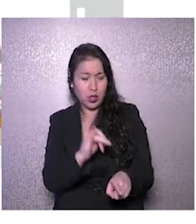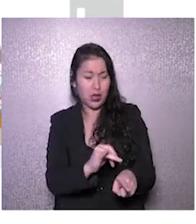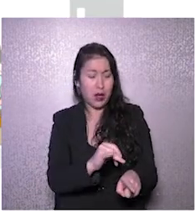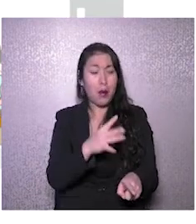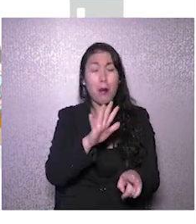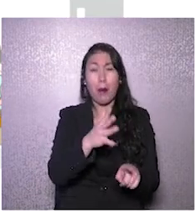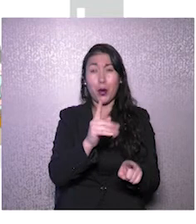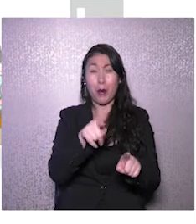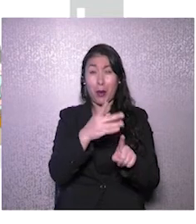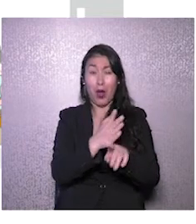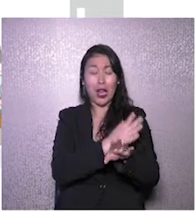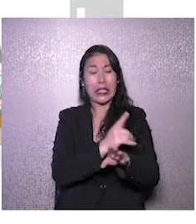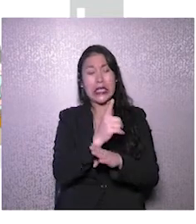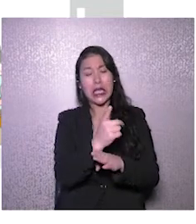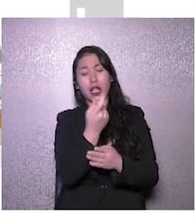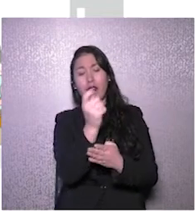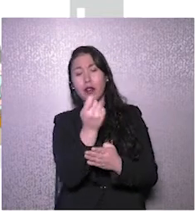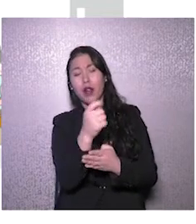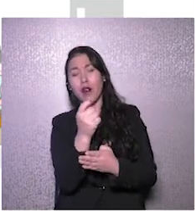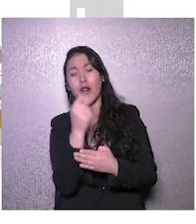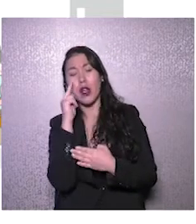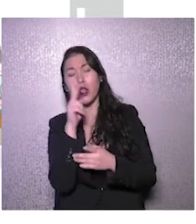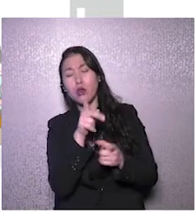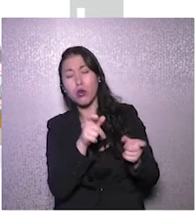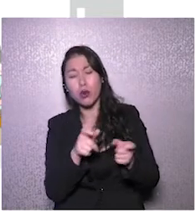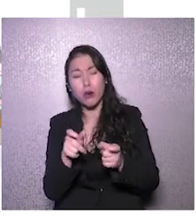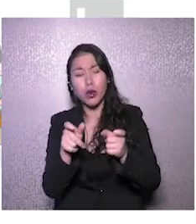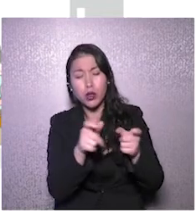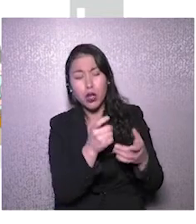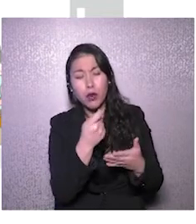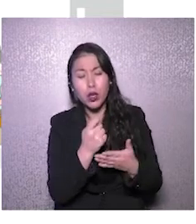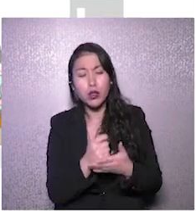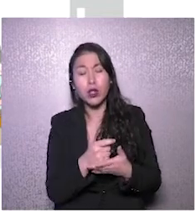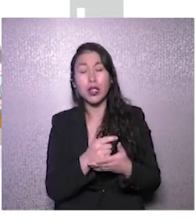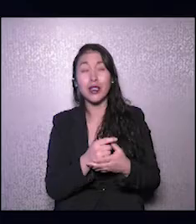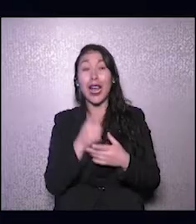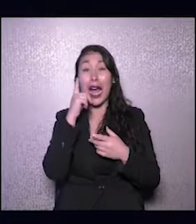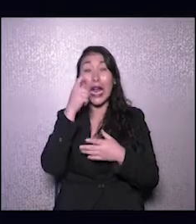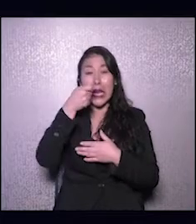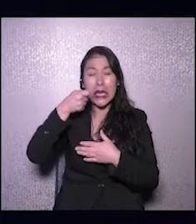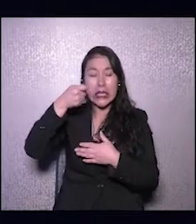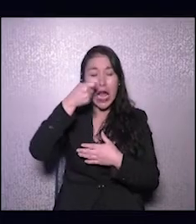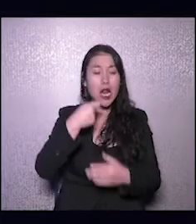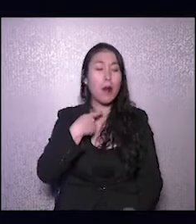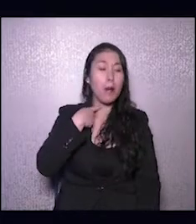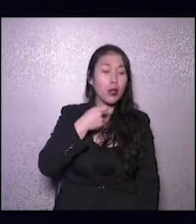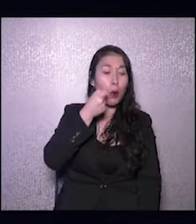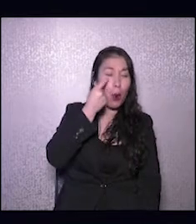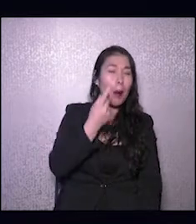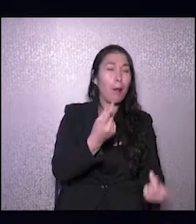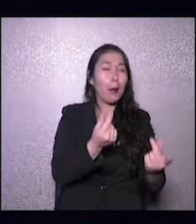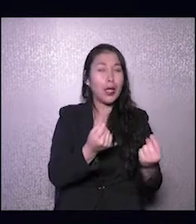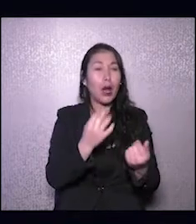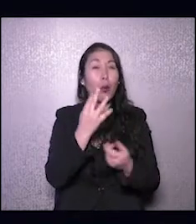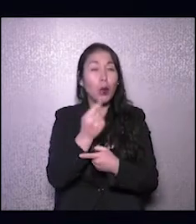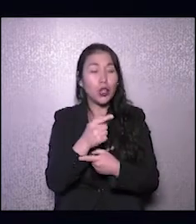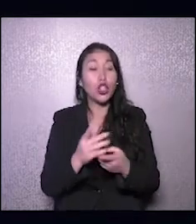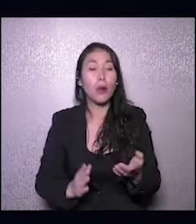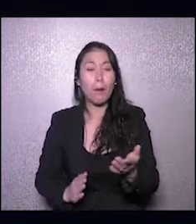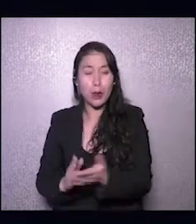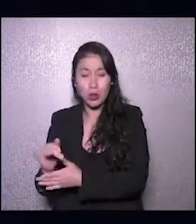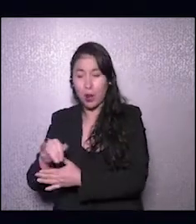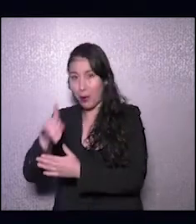estudios de validación. Hay mucha regulación. Analizar qué impacto tuvo y cuánto costo tuvo algo que yo implemento en un hospital